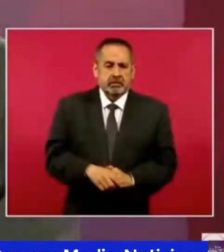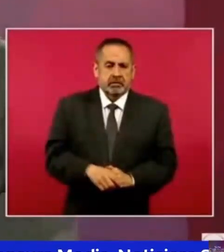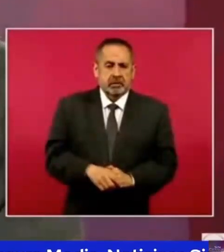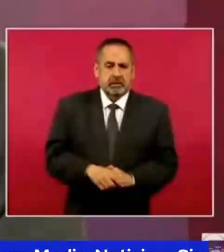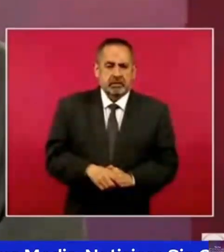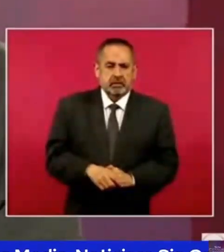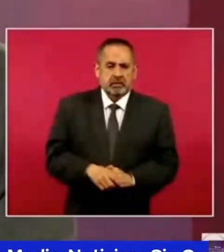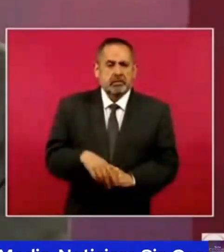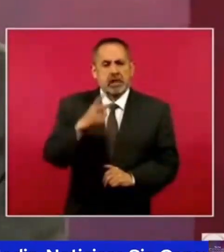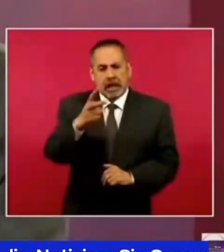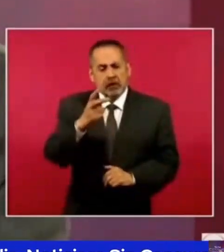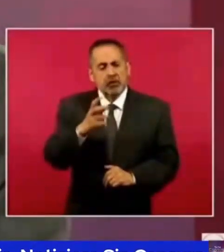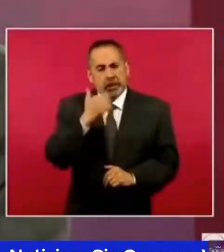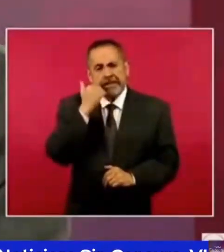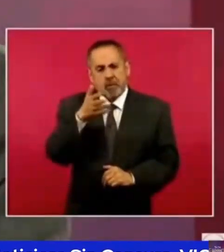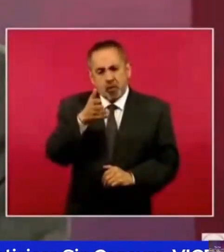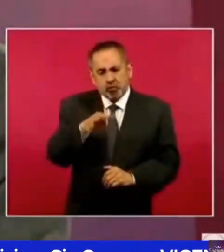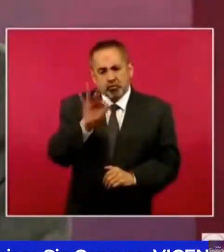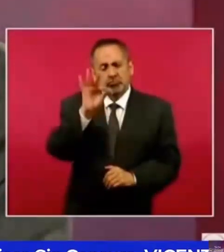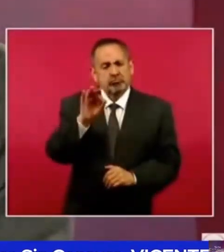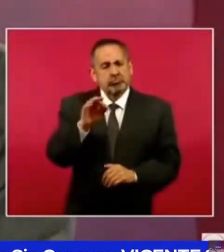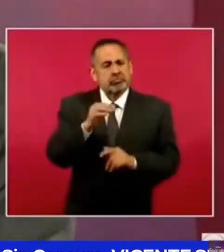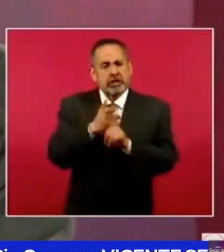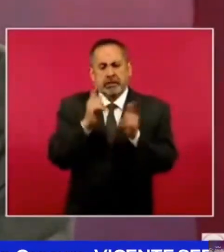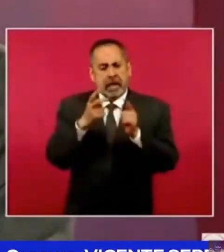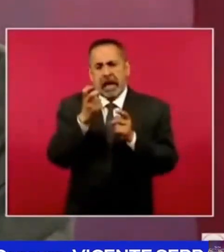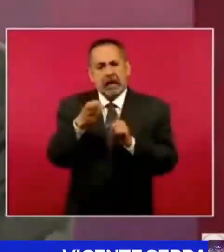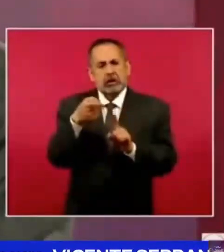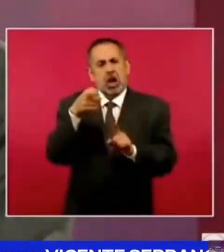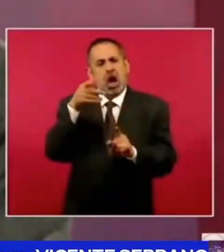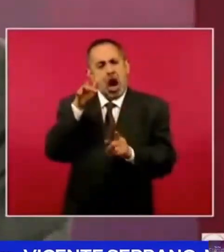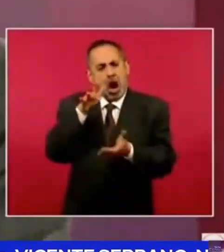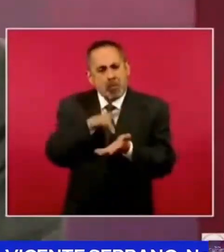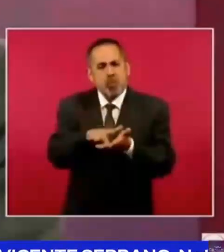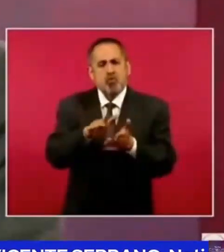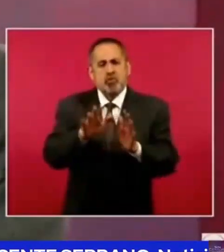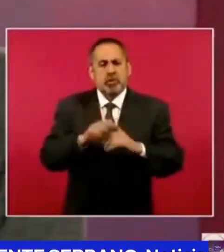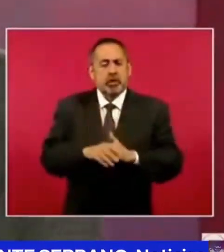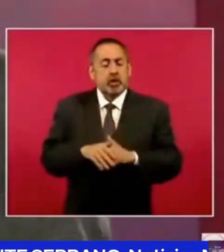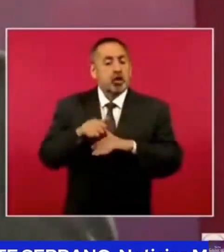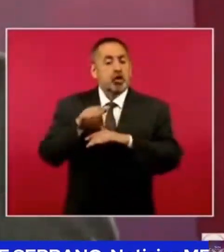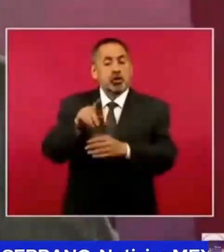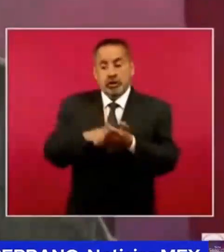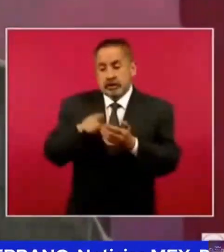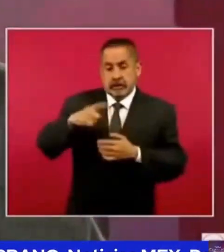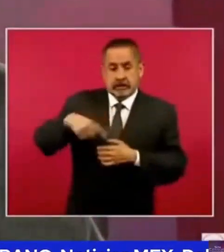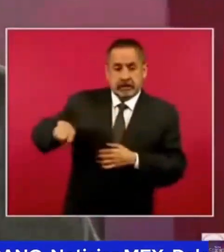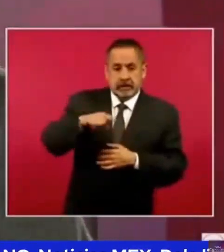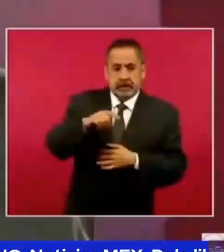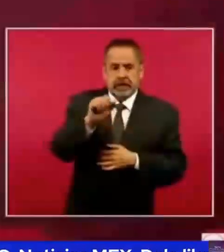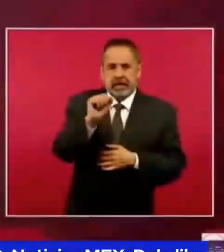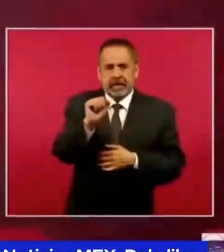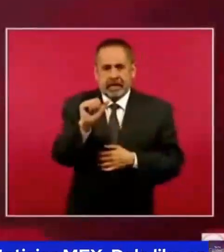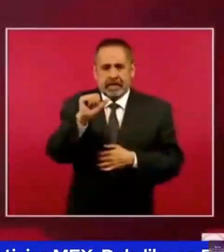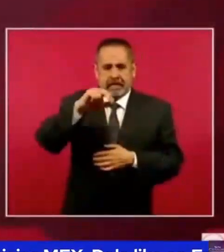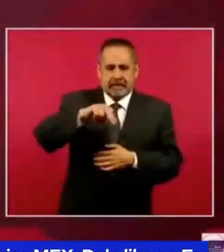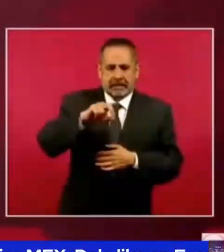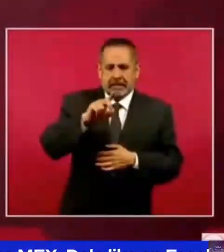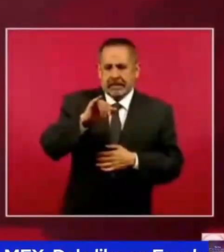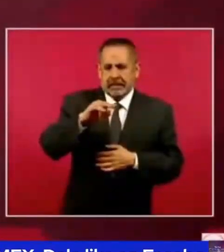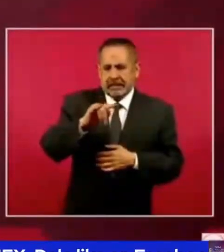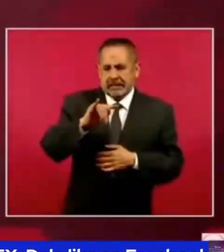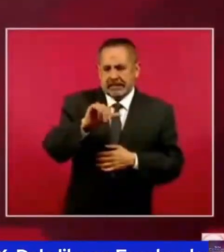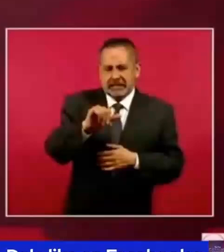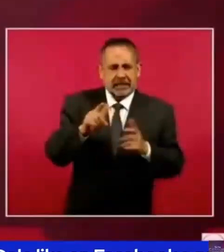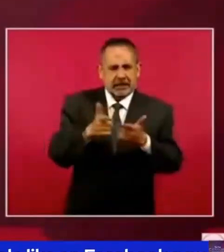Y eso es lo que buscamos, básicamente. Y el caso de los sandinistas es